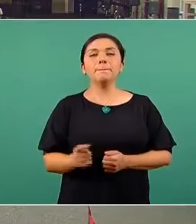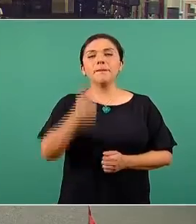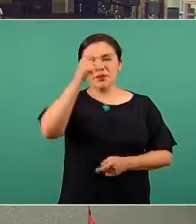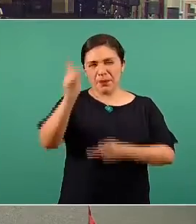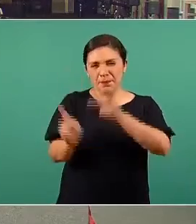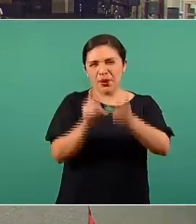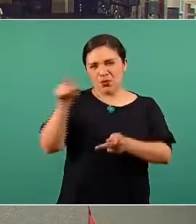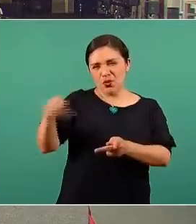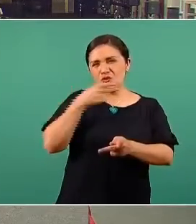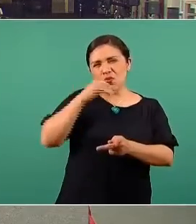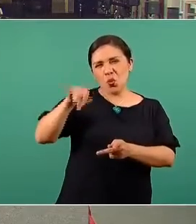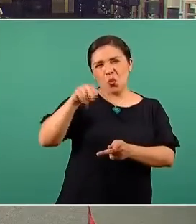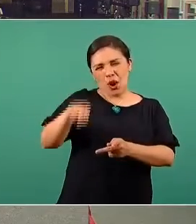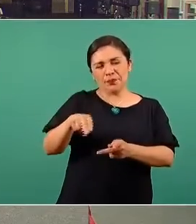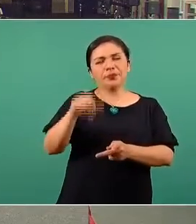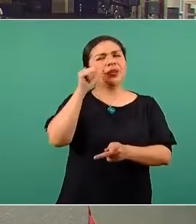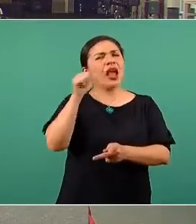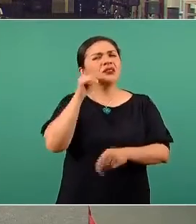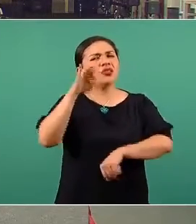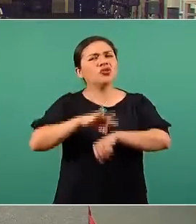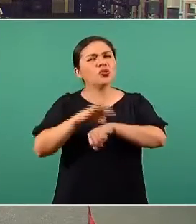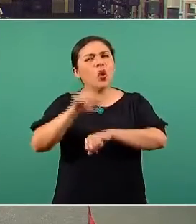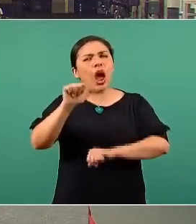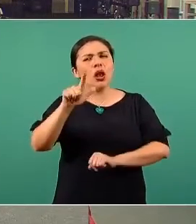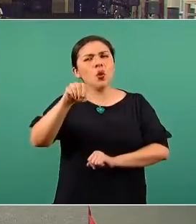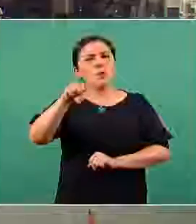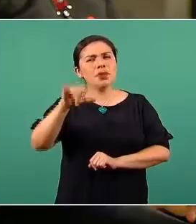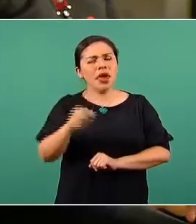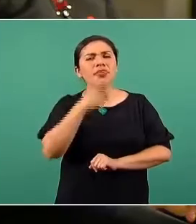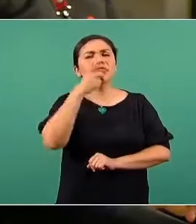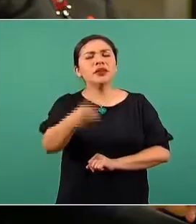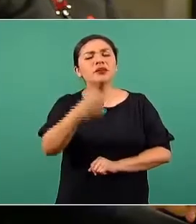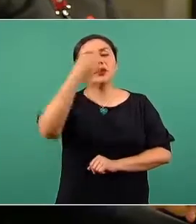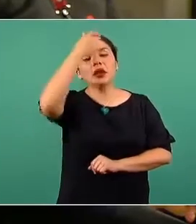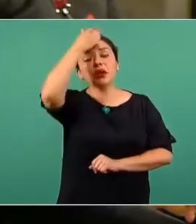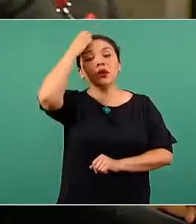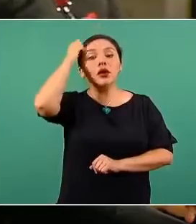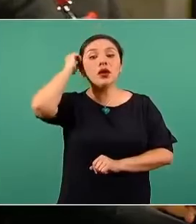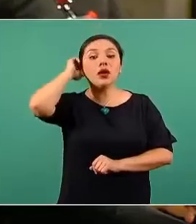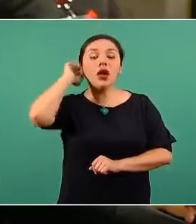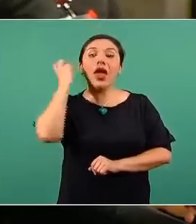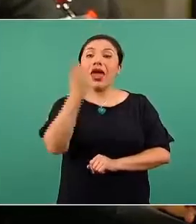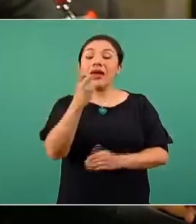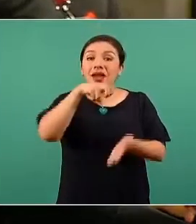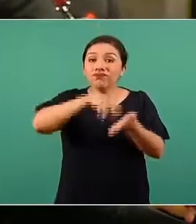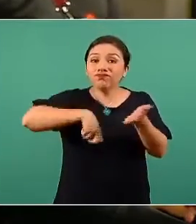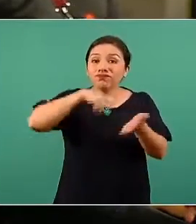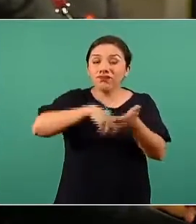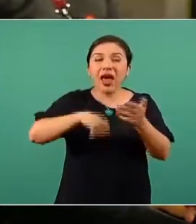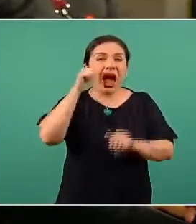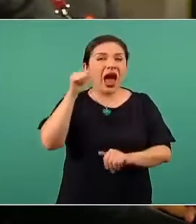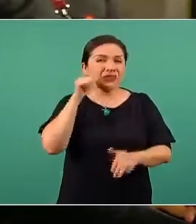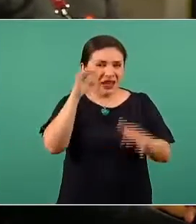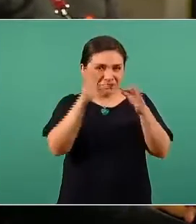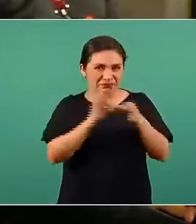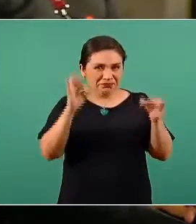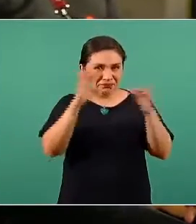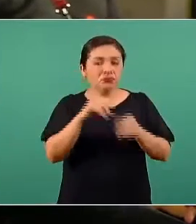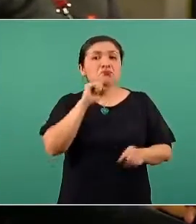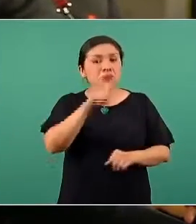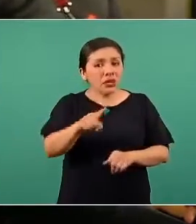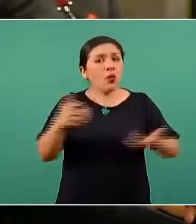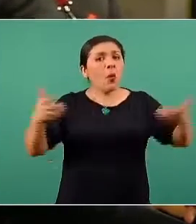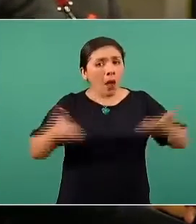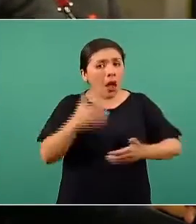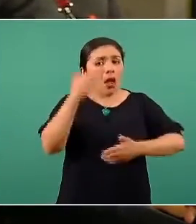pregunta que hacía Juan, ayer el doctor Alomía nos decía que estos ajustes, que el que se hizo ayer, se van a estar haciendo más